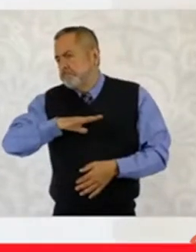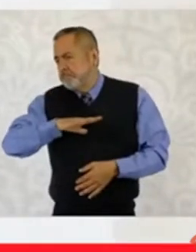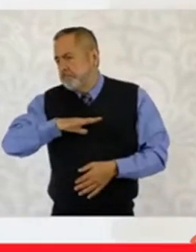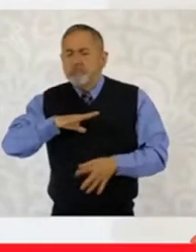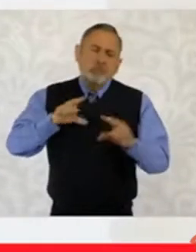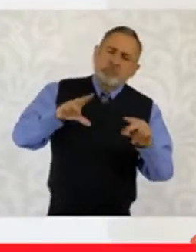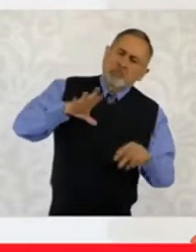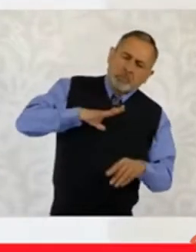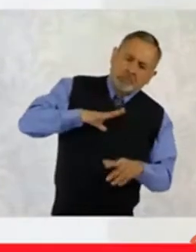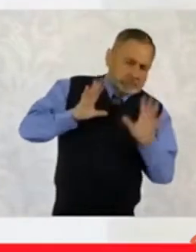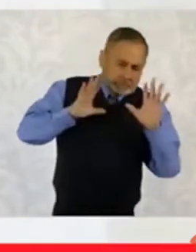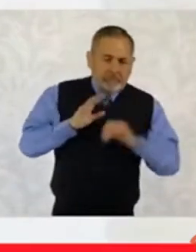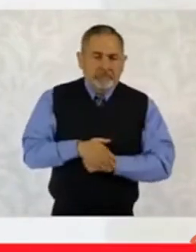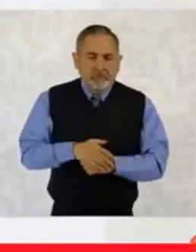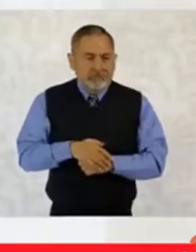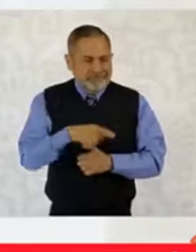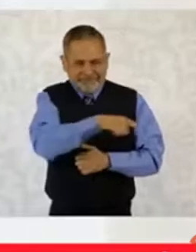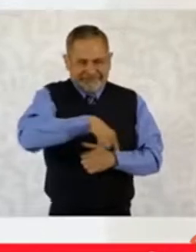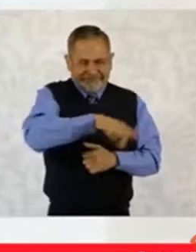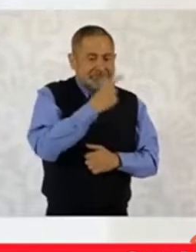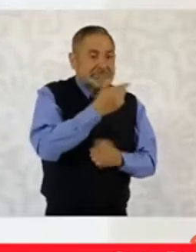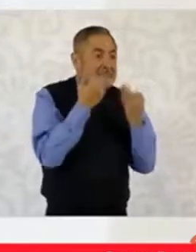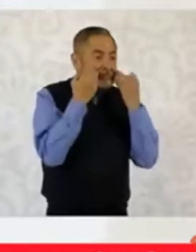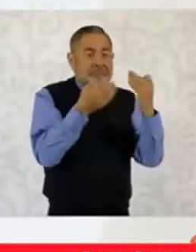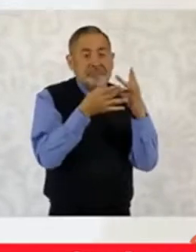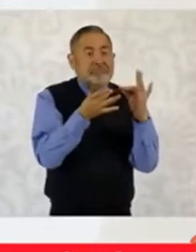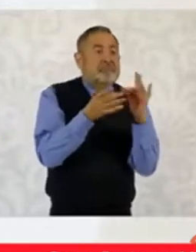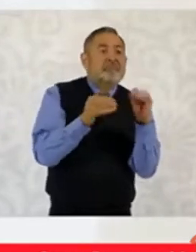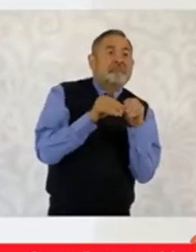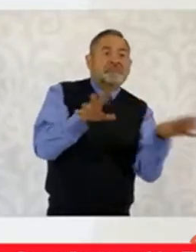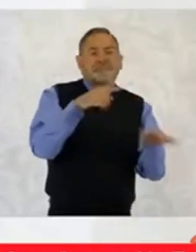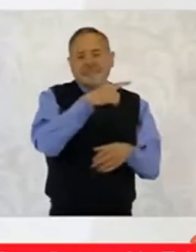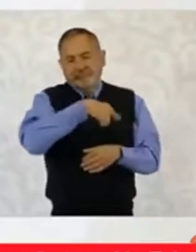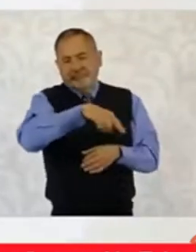Si los testimonios que salieron en uno de los medios